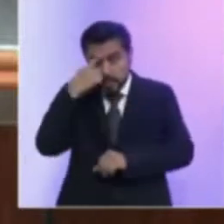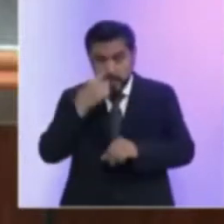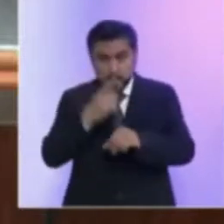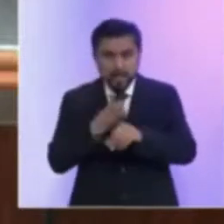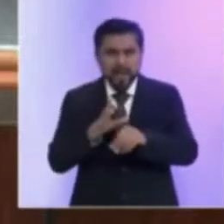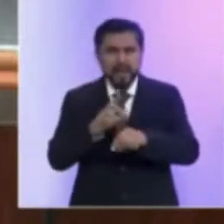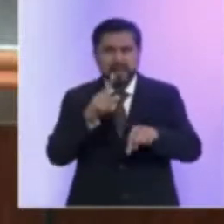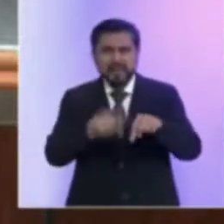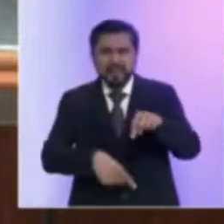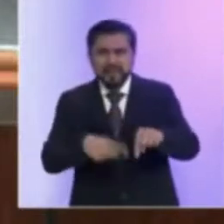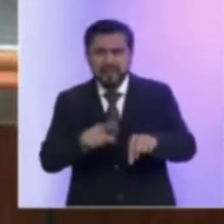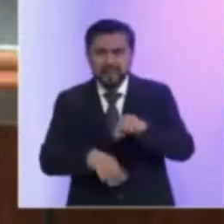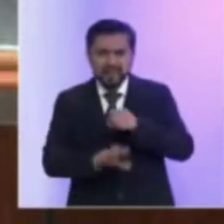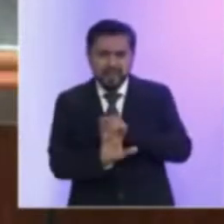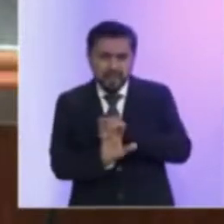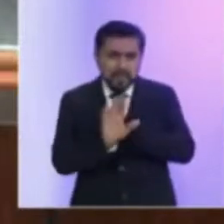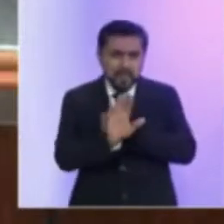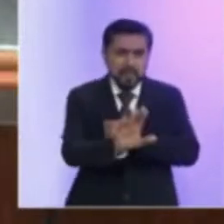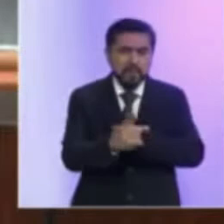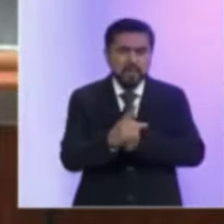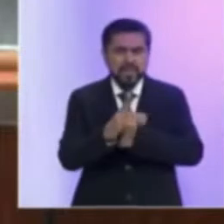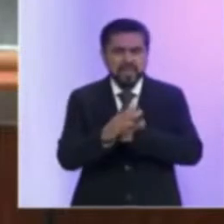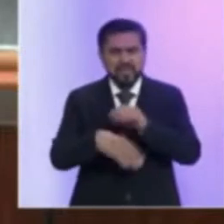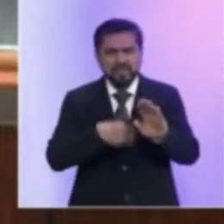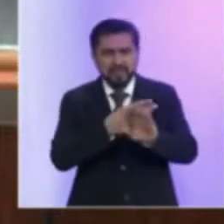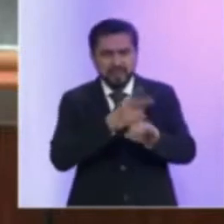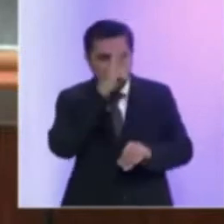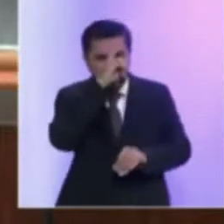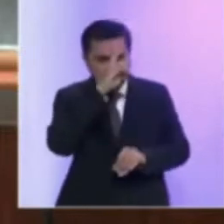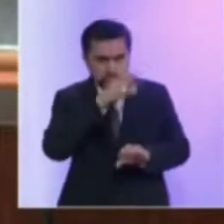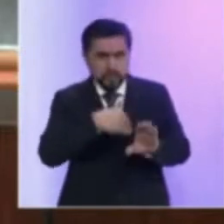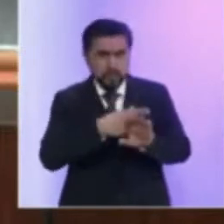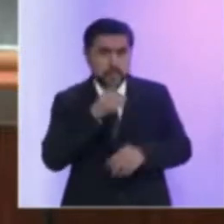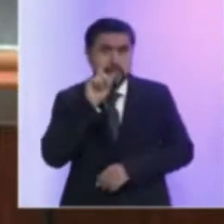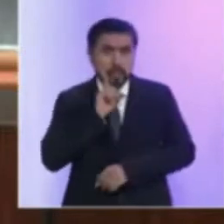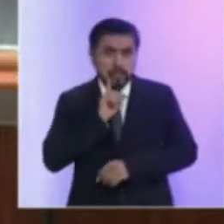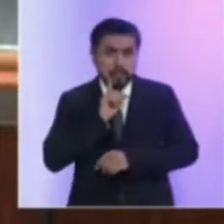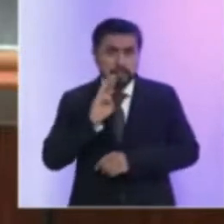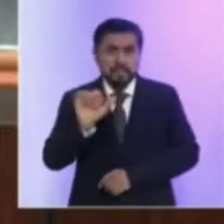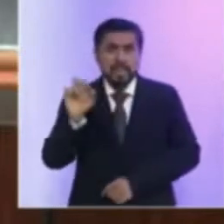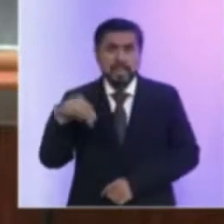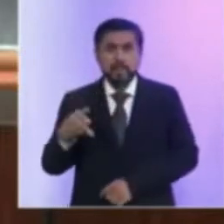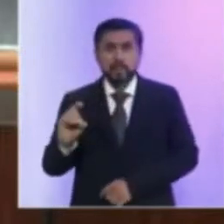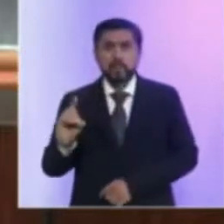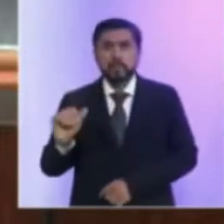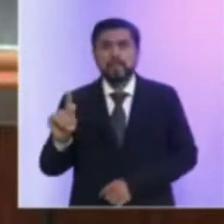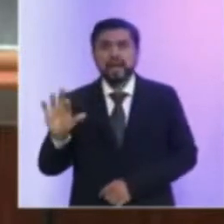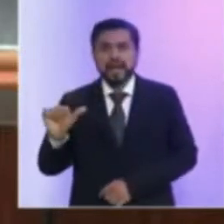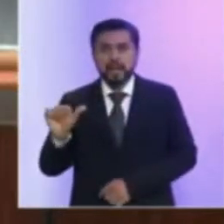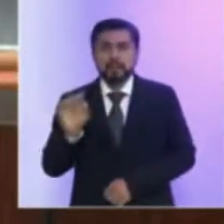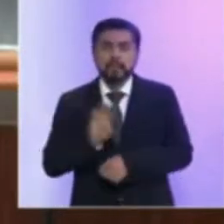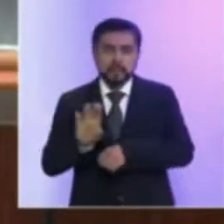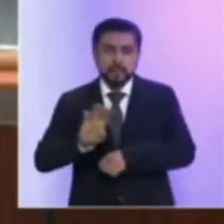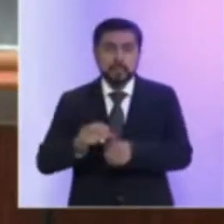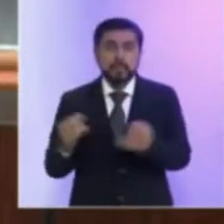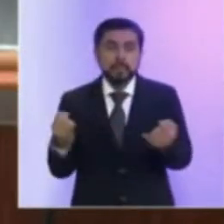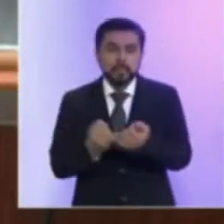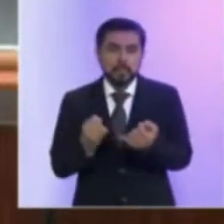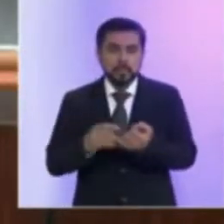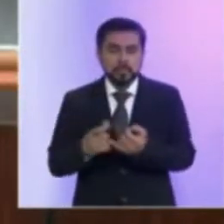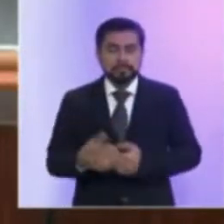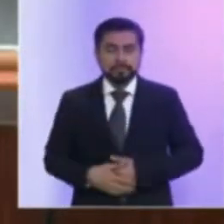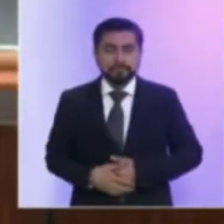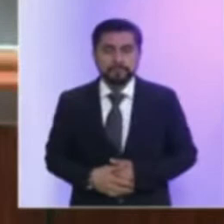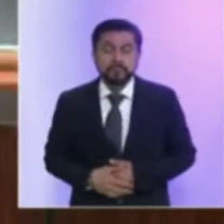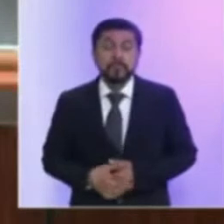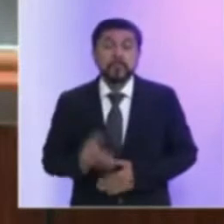y Erradicar la Violencia contra las Mujeres, Belém do Pará, y la Declaración de Beijing.